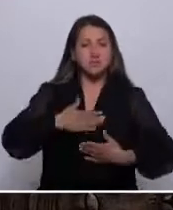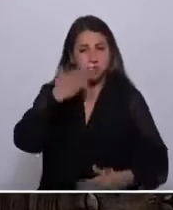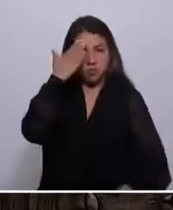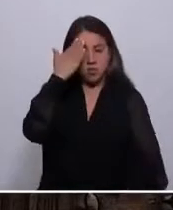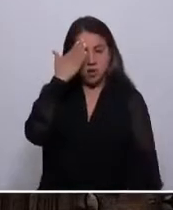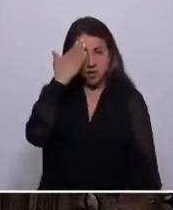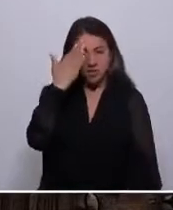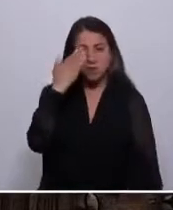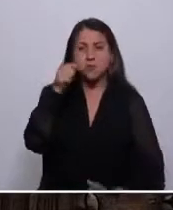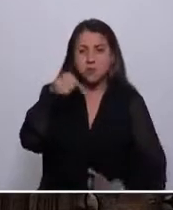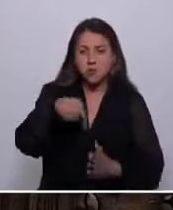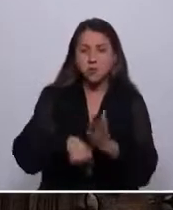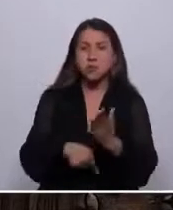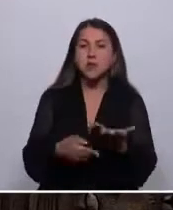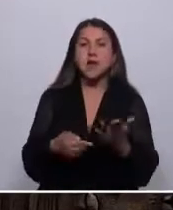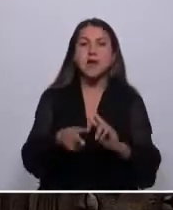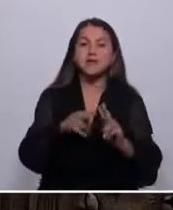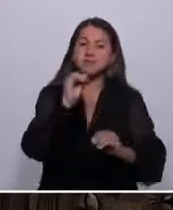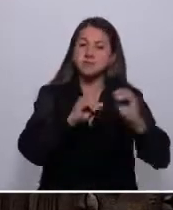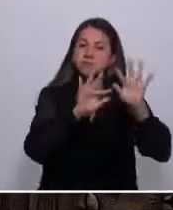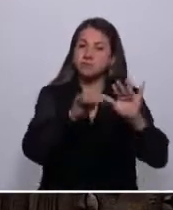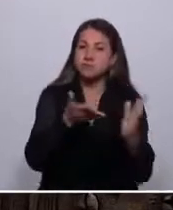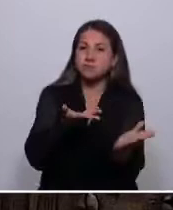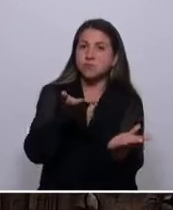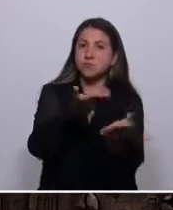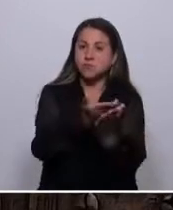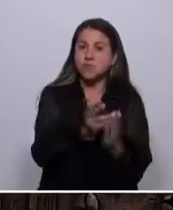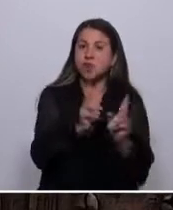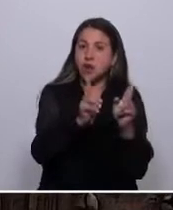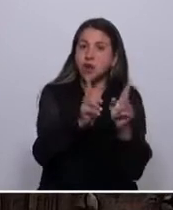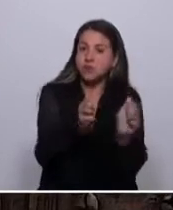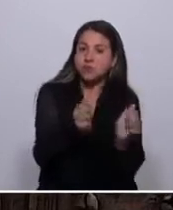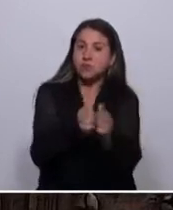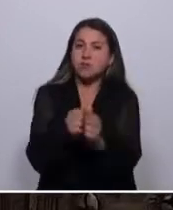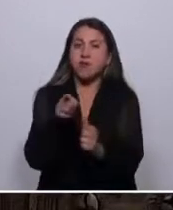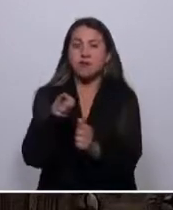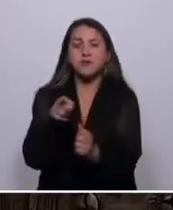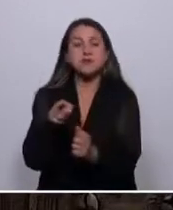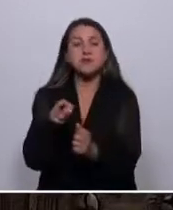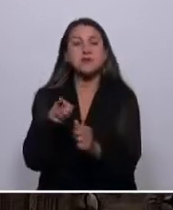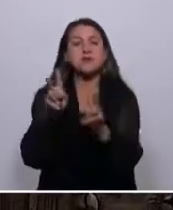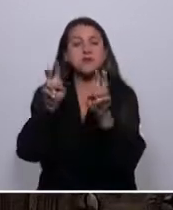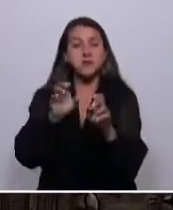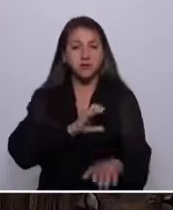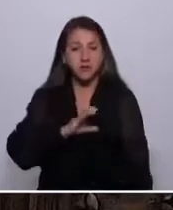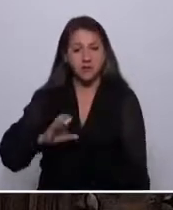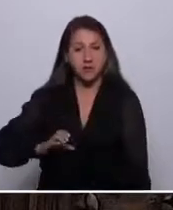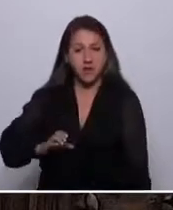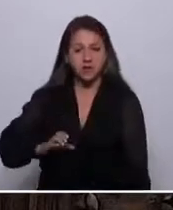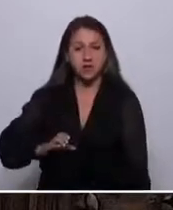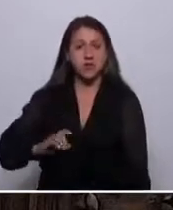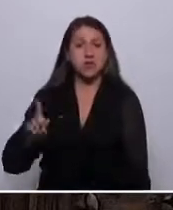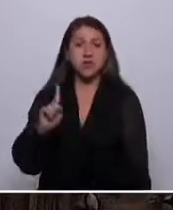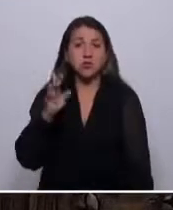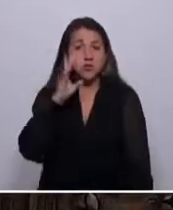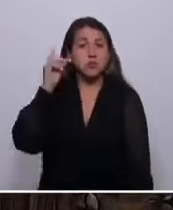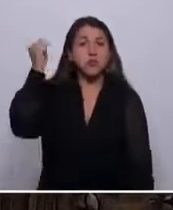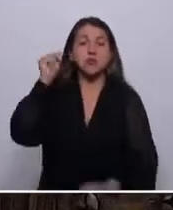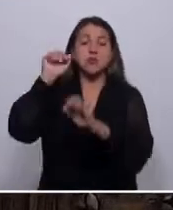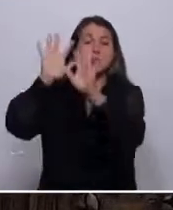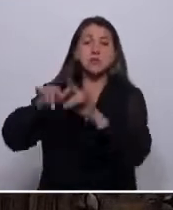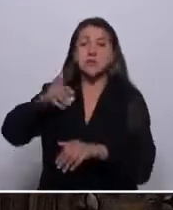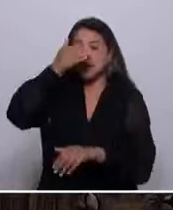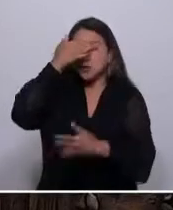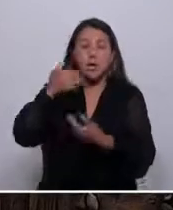ellos y hacer una propuesta lo más apegado posible a esa realidad. No inventar un Chile a nuestro antojo